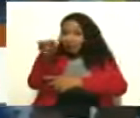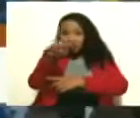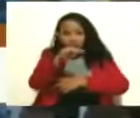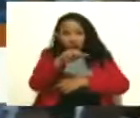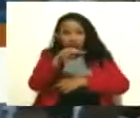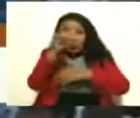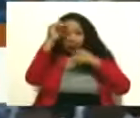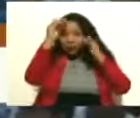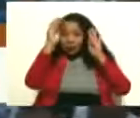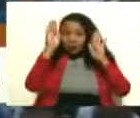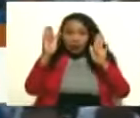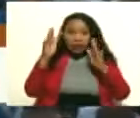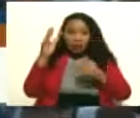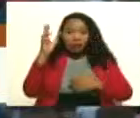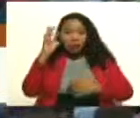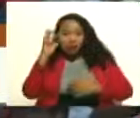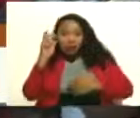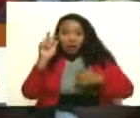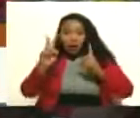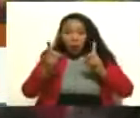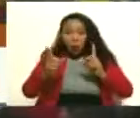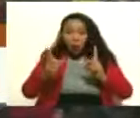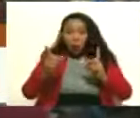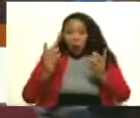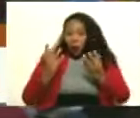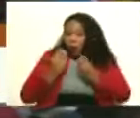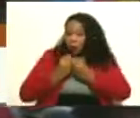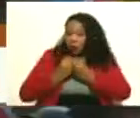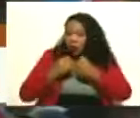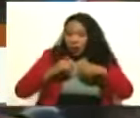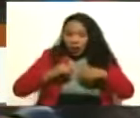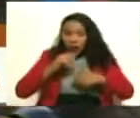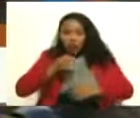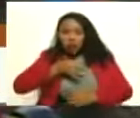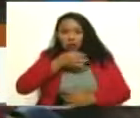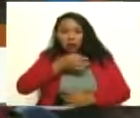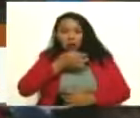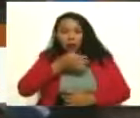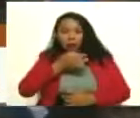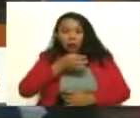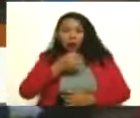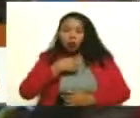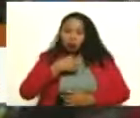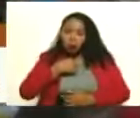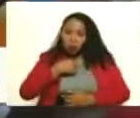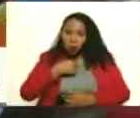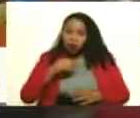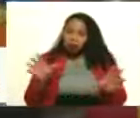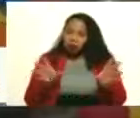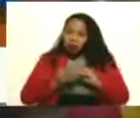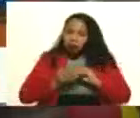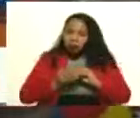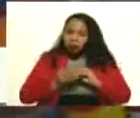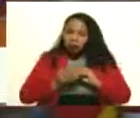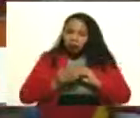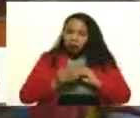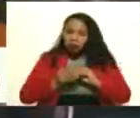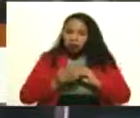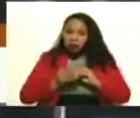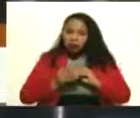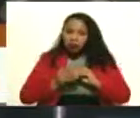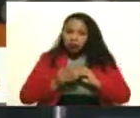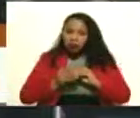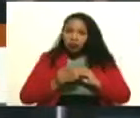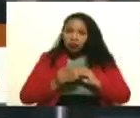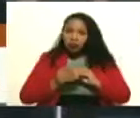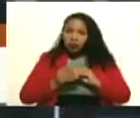escuchar a los compañeros que han hablado. Y voy a hacer un aparte en nuestra querida